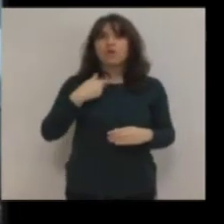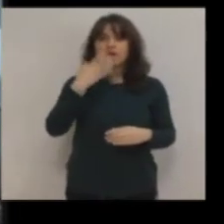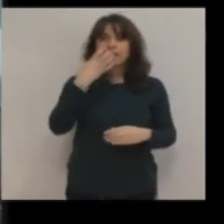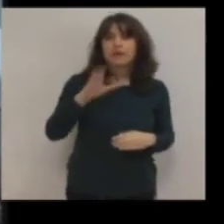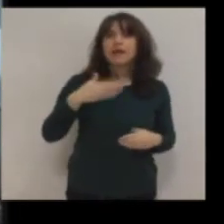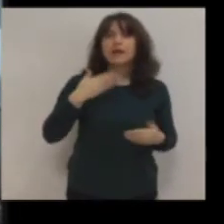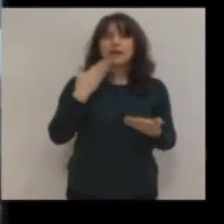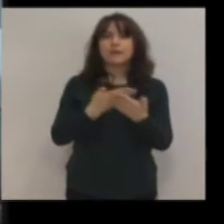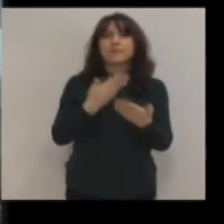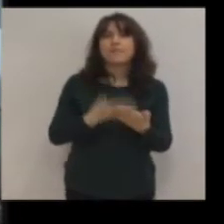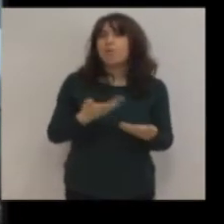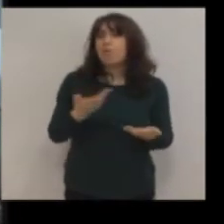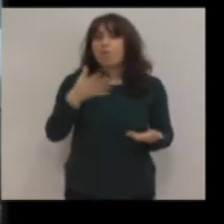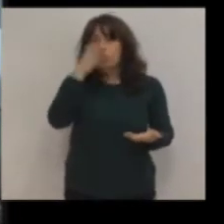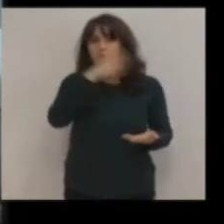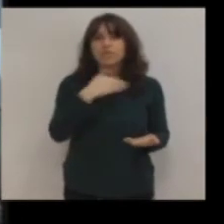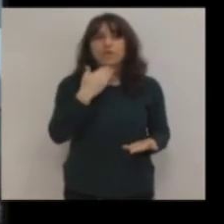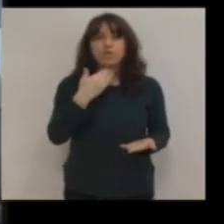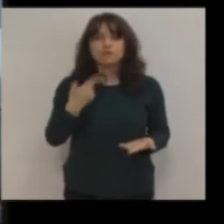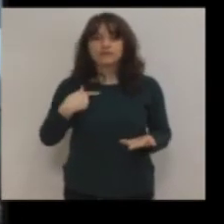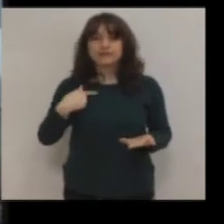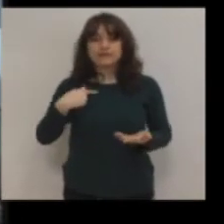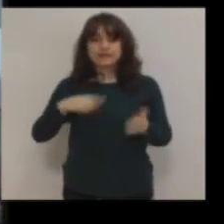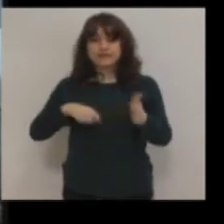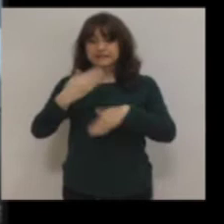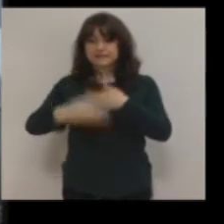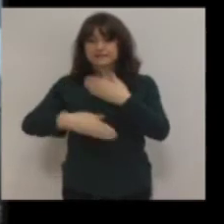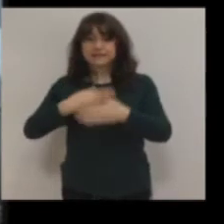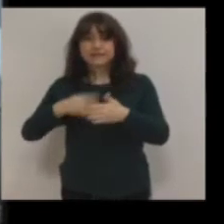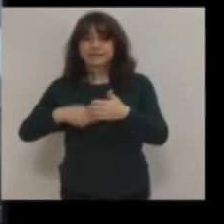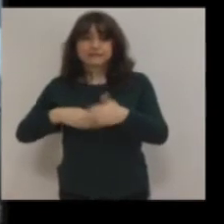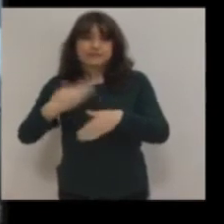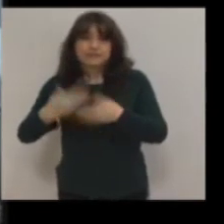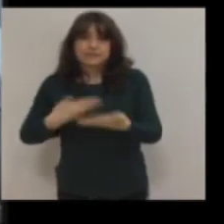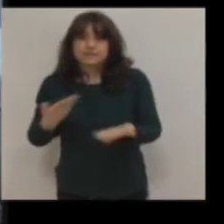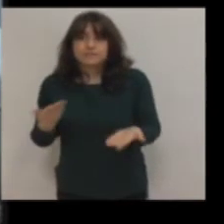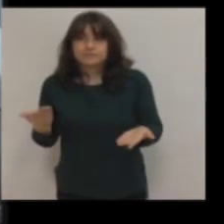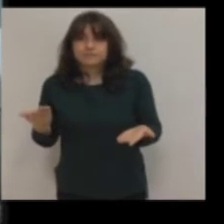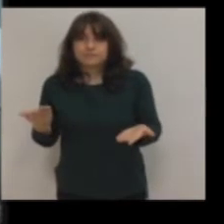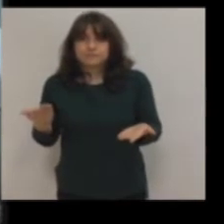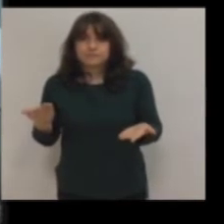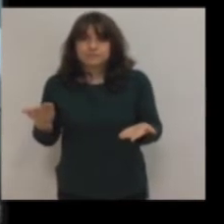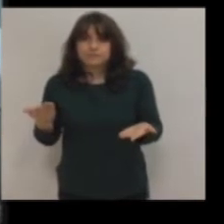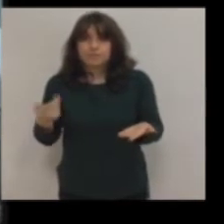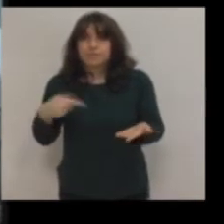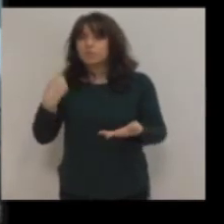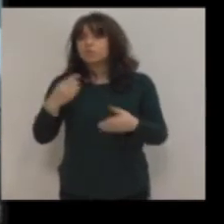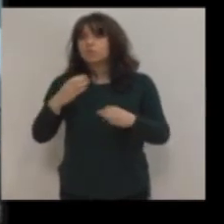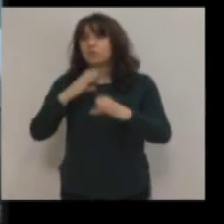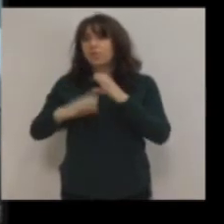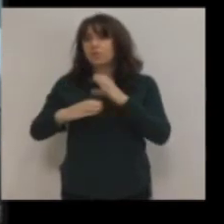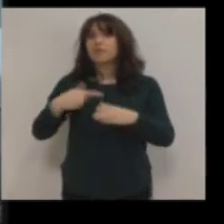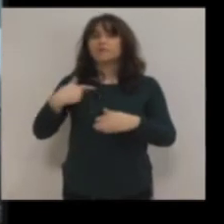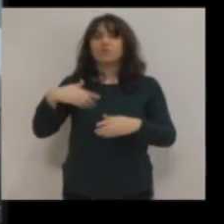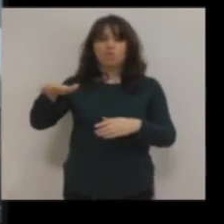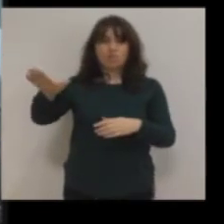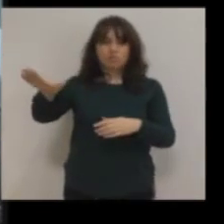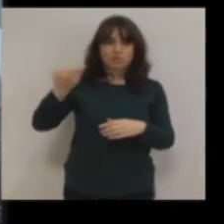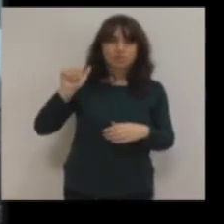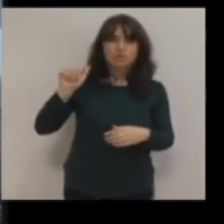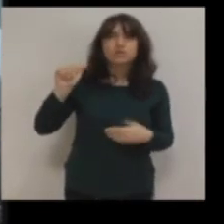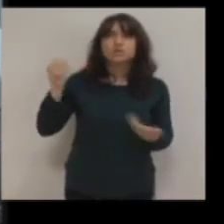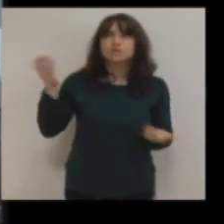denuncia, la tramitación de cualquier medio, luego las comunicaciones, las